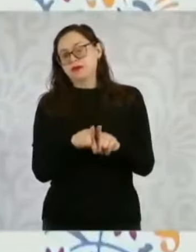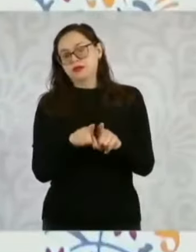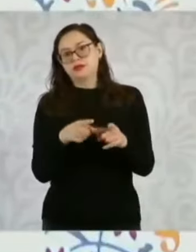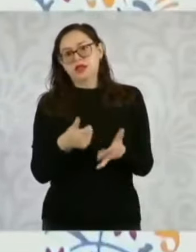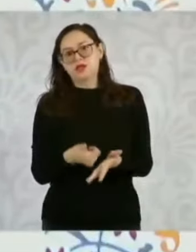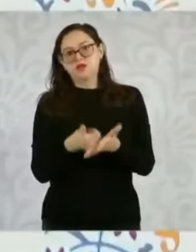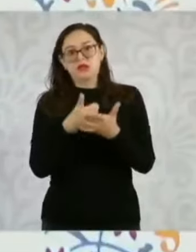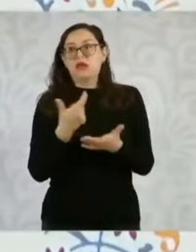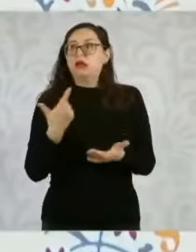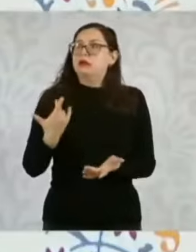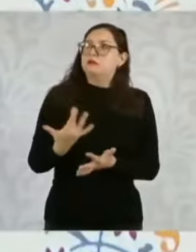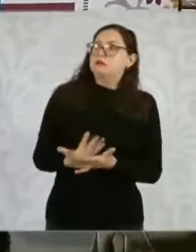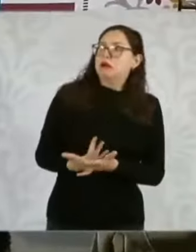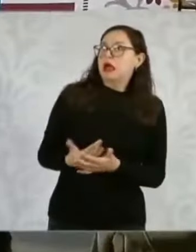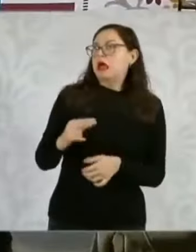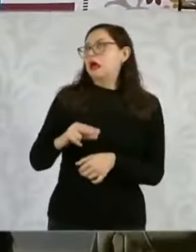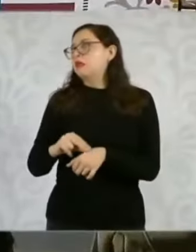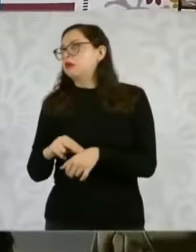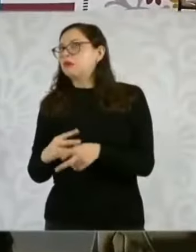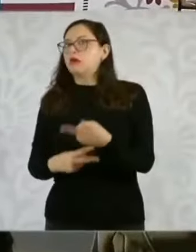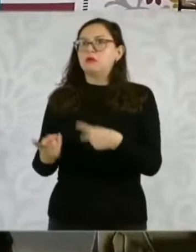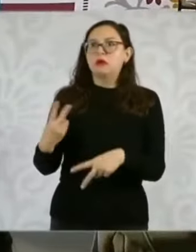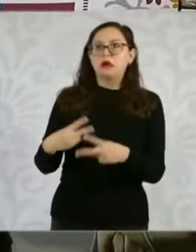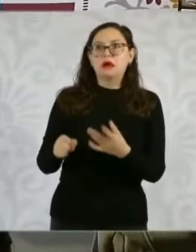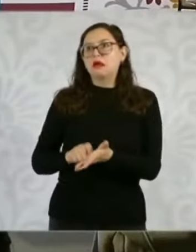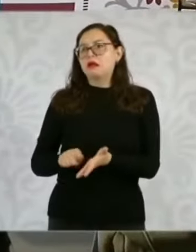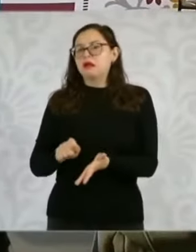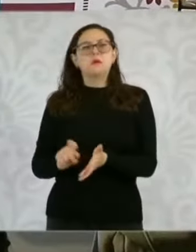al tratamiento. Muchas gracias.